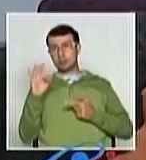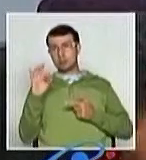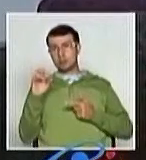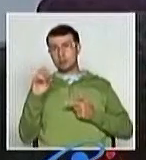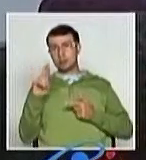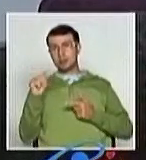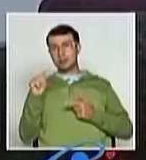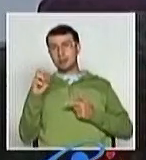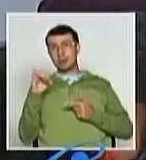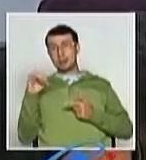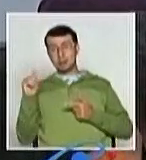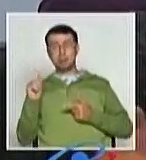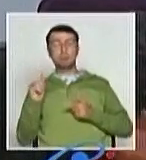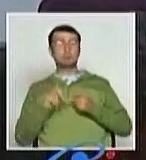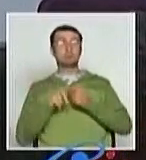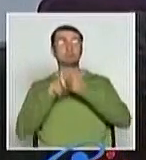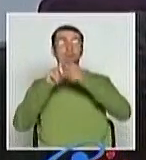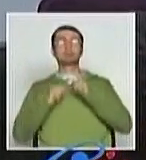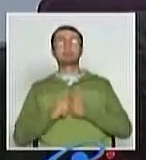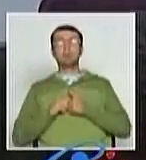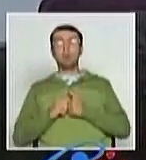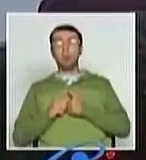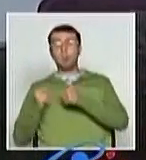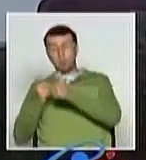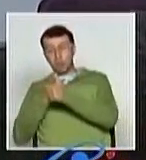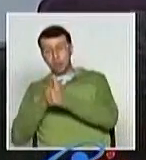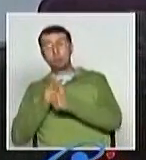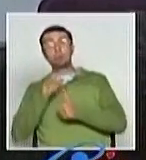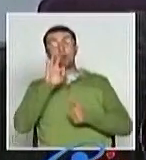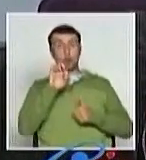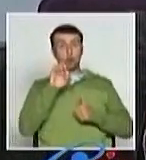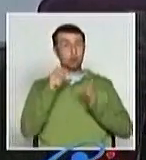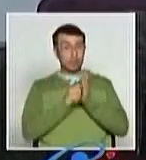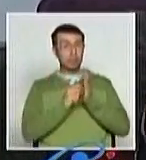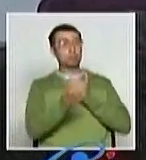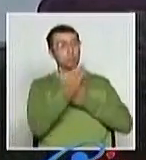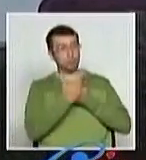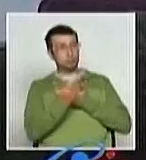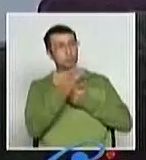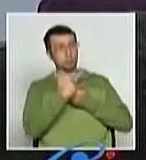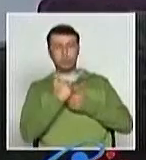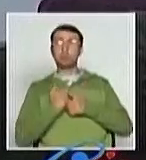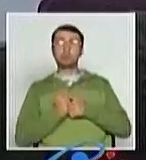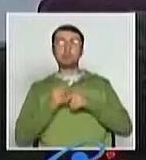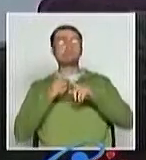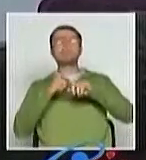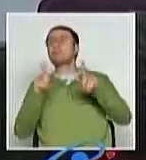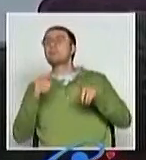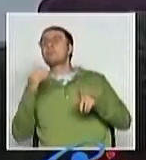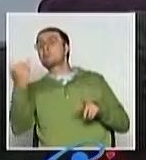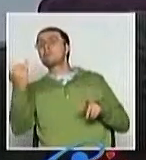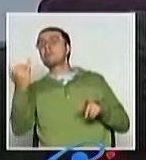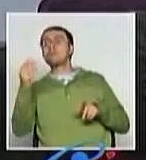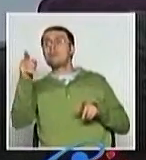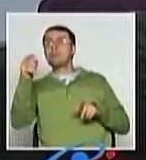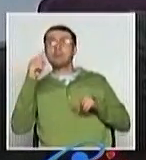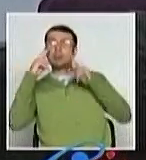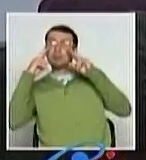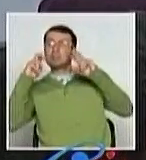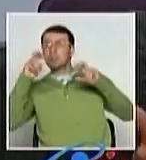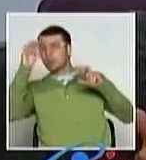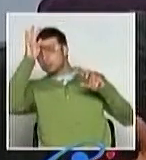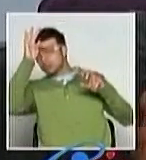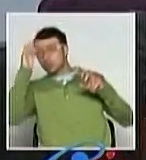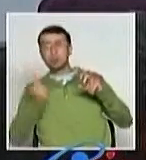terapia de ocho sesiones la primer sesión diferente a la clínica nuevamente la clínica explora simplemente la